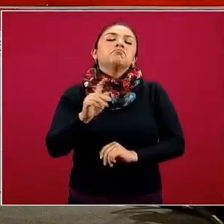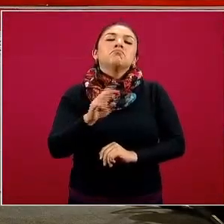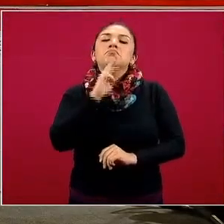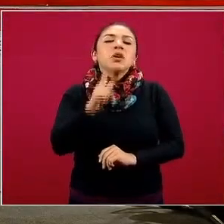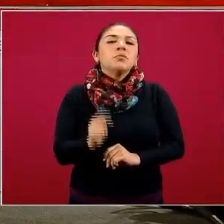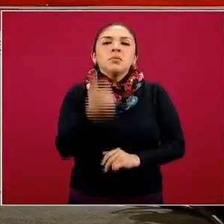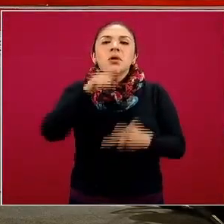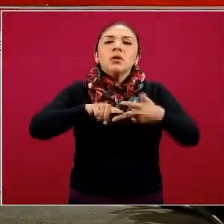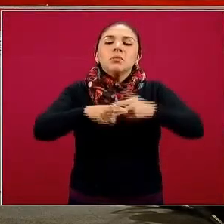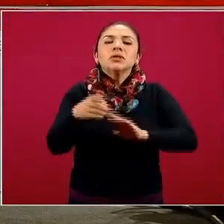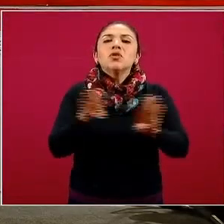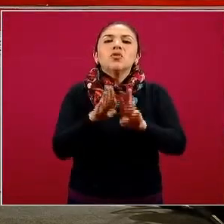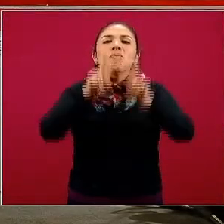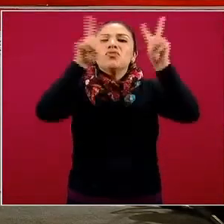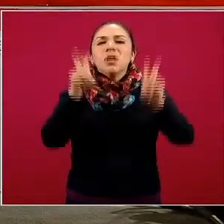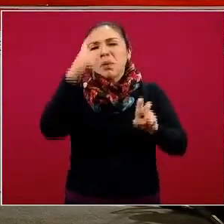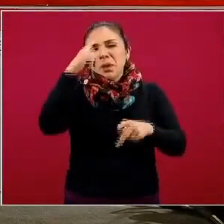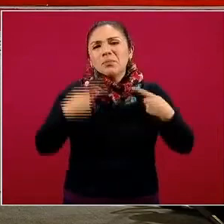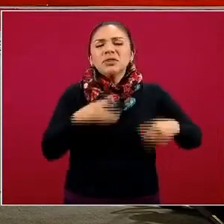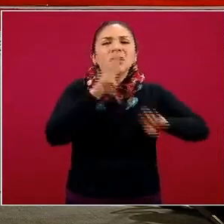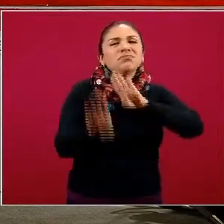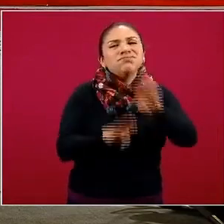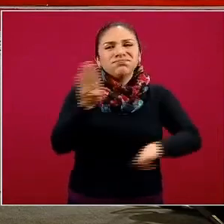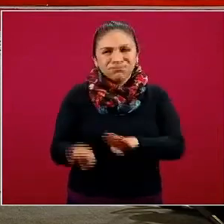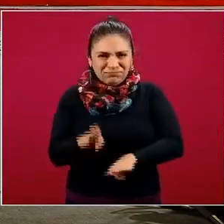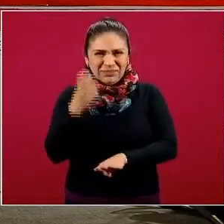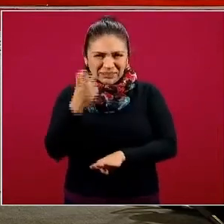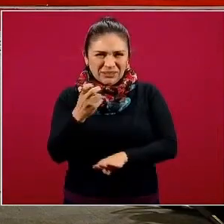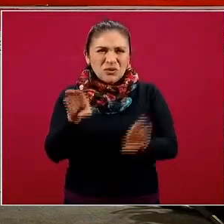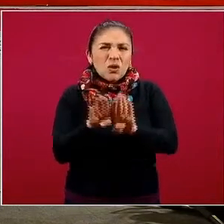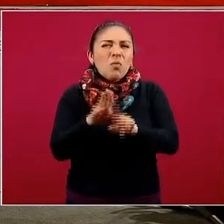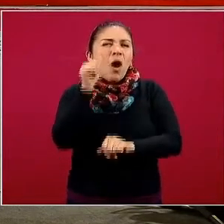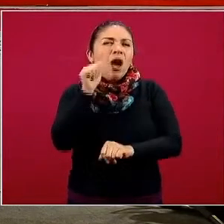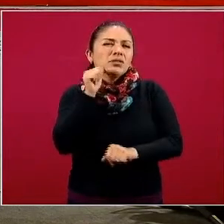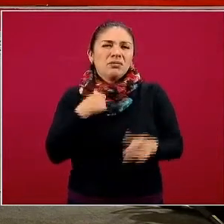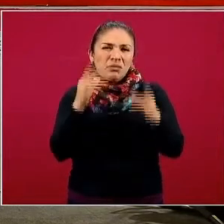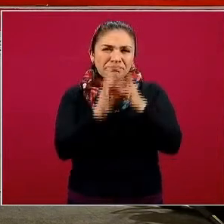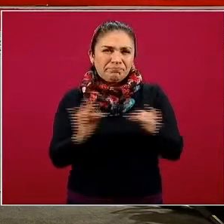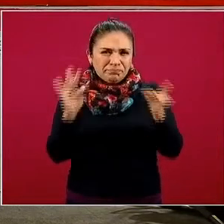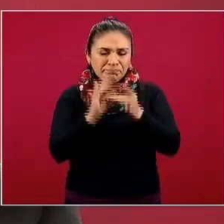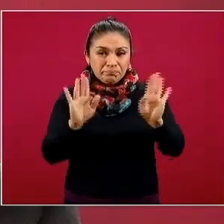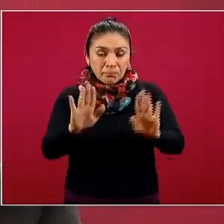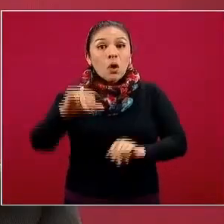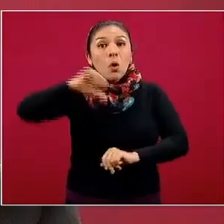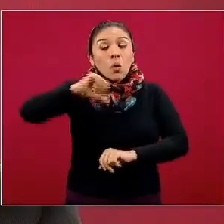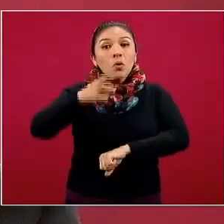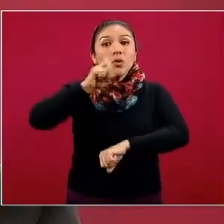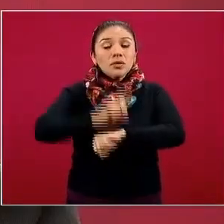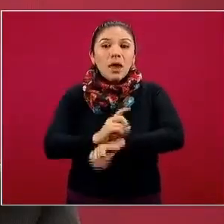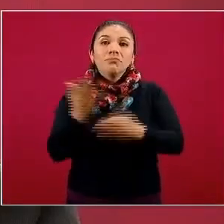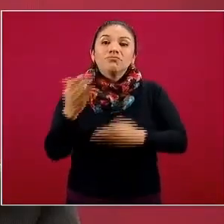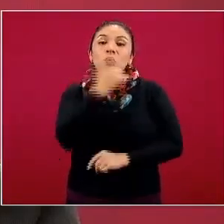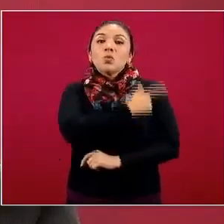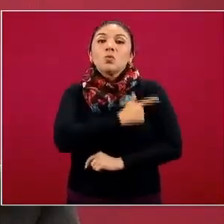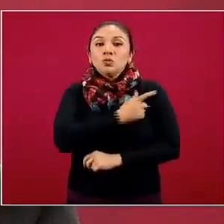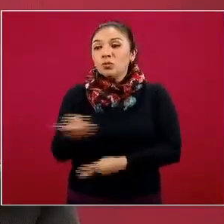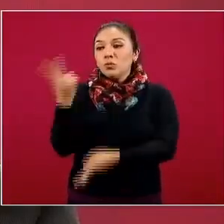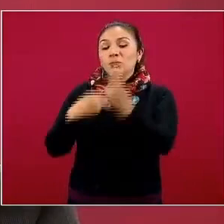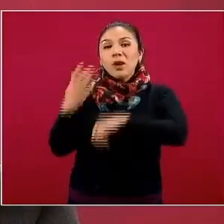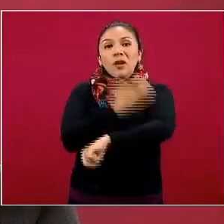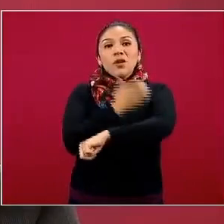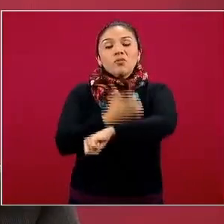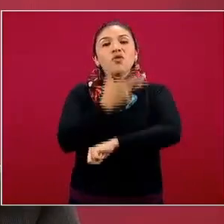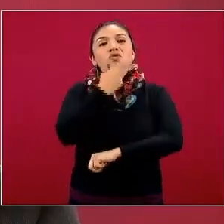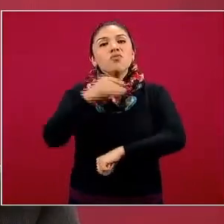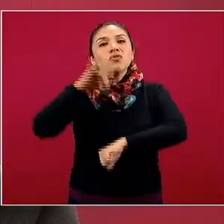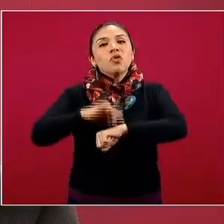este tema de la letalidad y la morbilidad y la mortalidad, como lo explicamos ayer. Pero hoy tenemos el privilegio y gusto de que nos acompañe